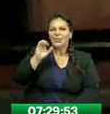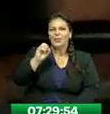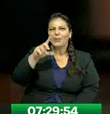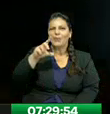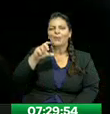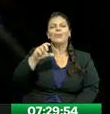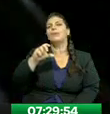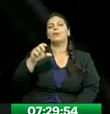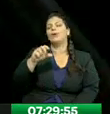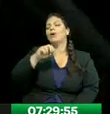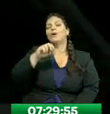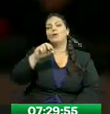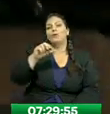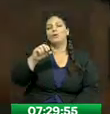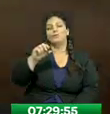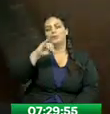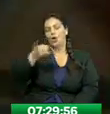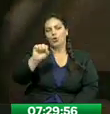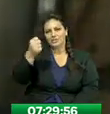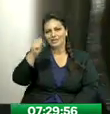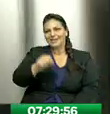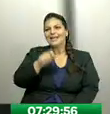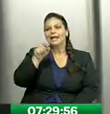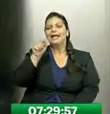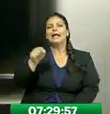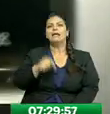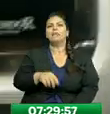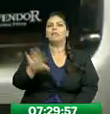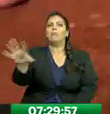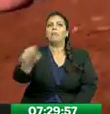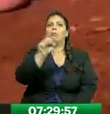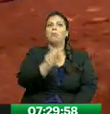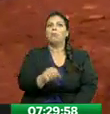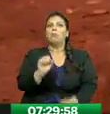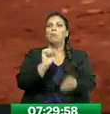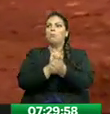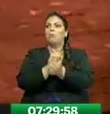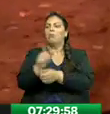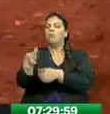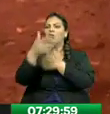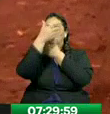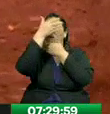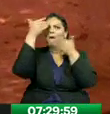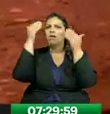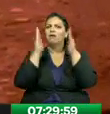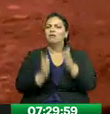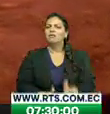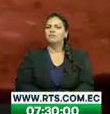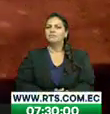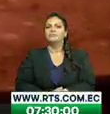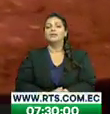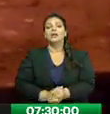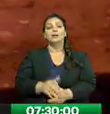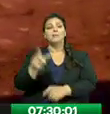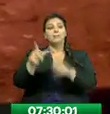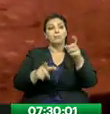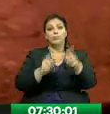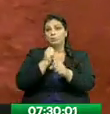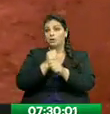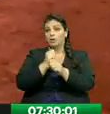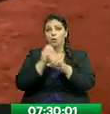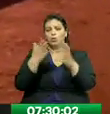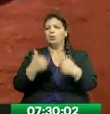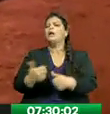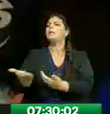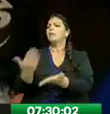era, existía un grupo de captadores de personas que eran los encargados de recibir los currículos, asimismo posteriormente ubicar